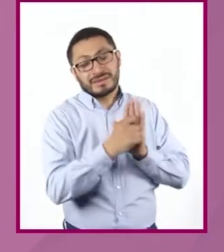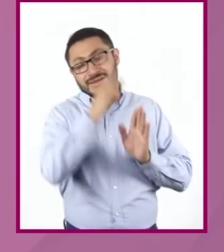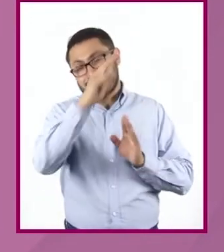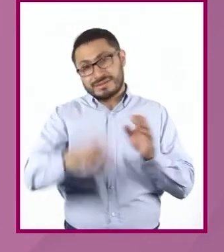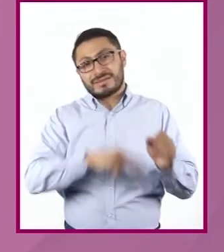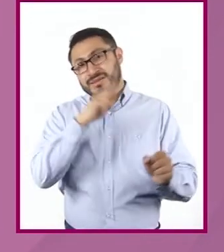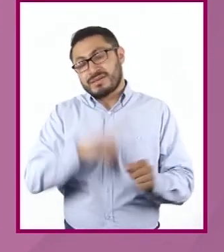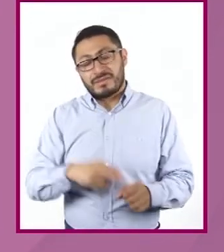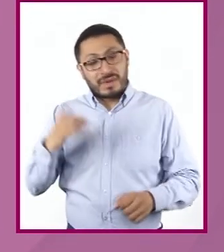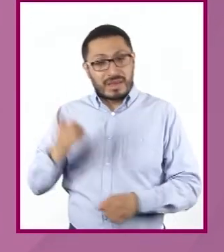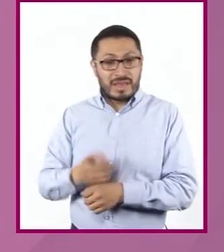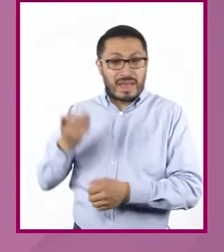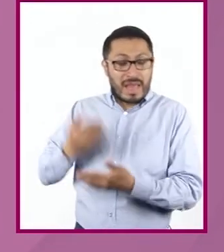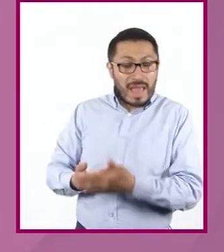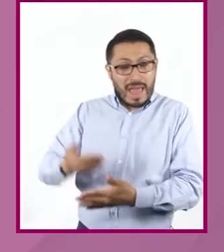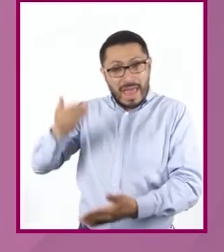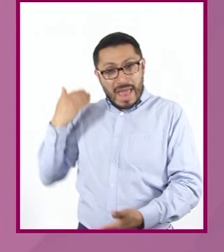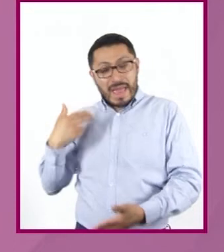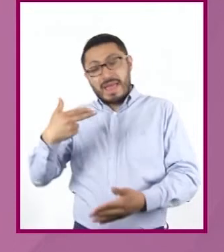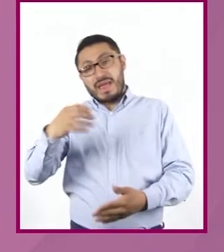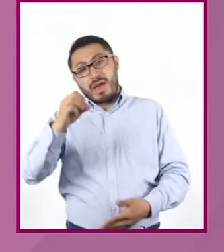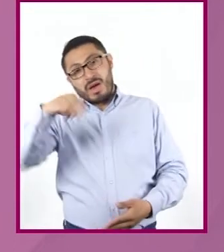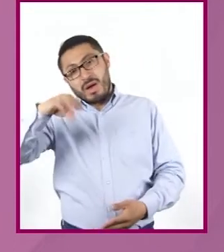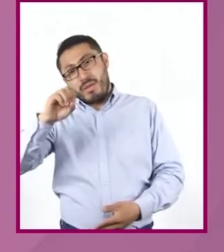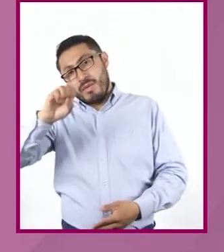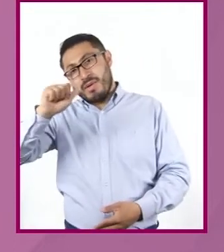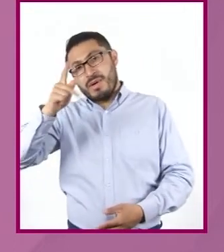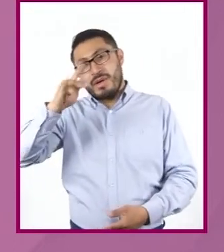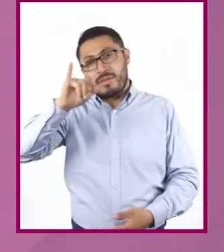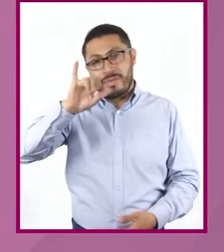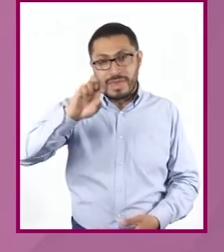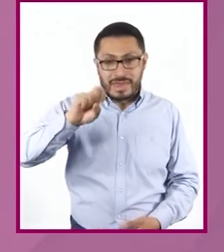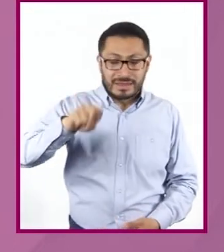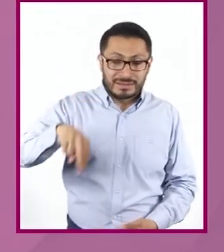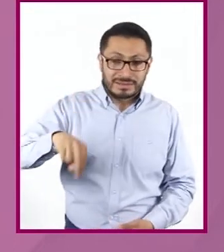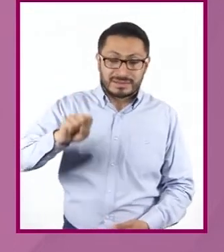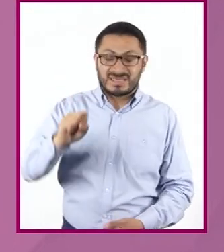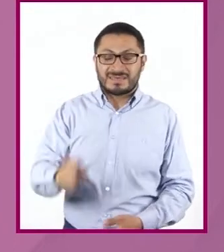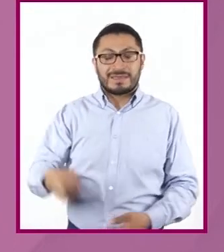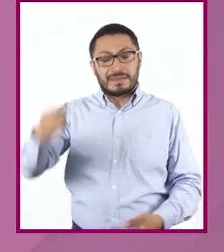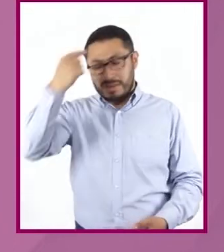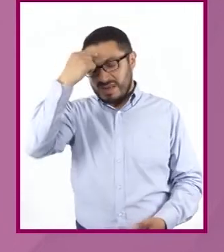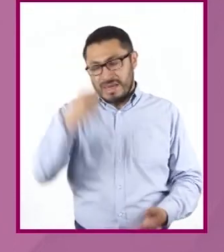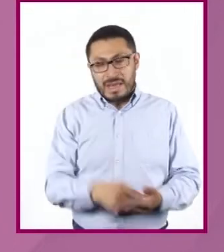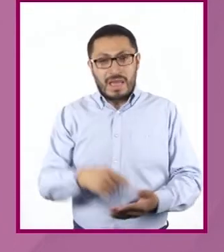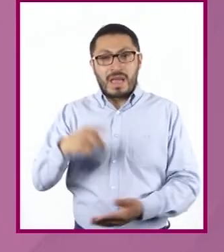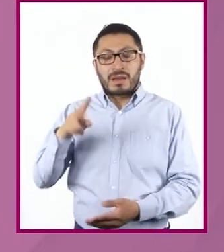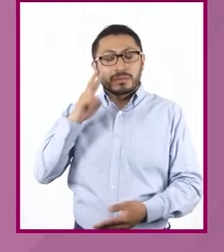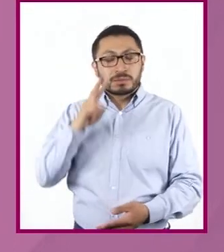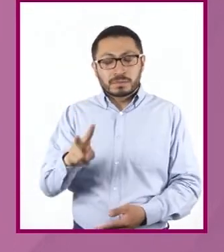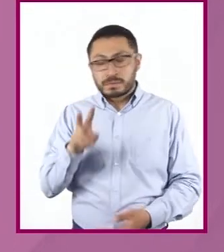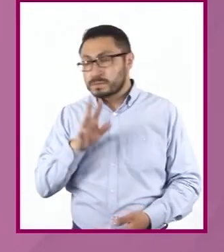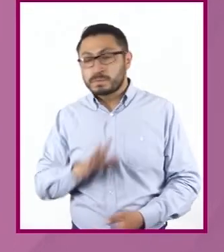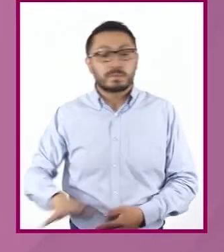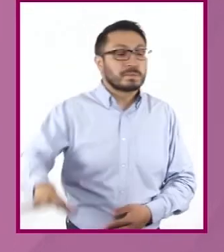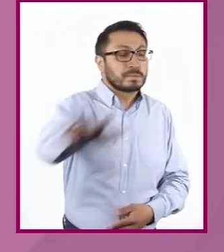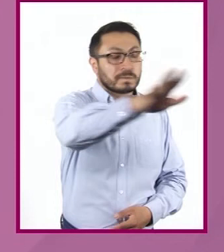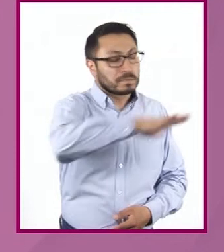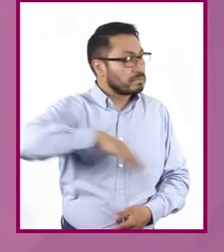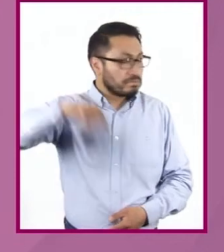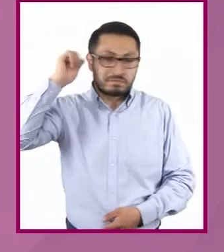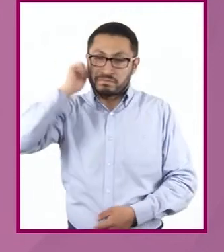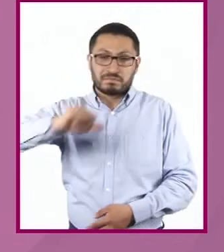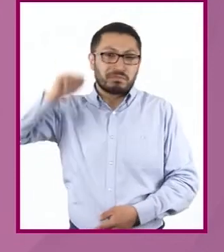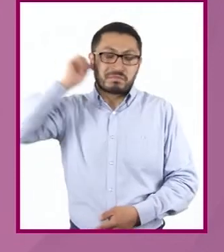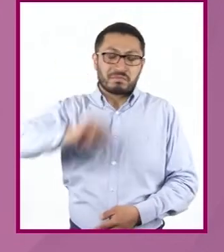al principio el Homo sapiens creyera que la realidad vegetal y animal que él conocía era la que siempre había